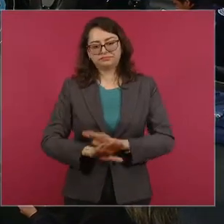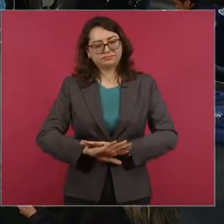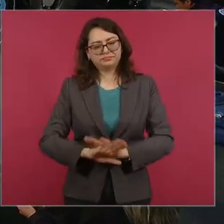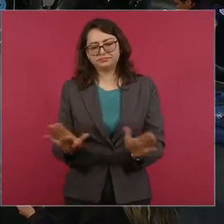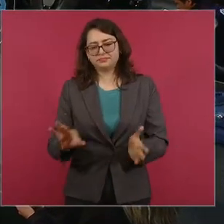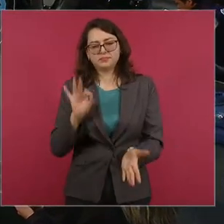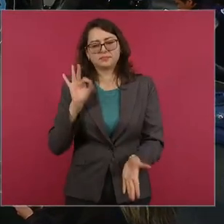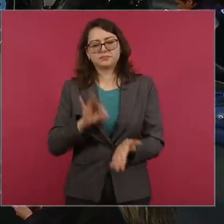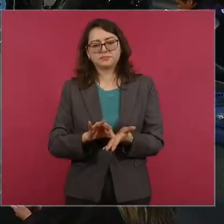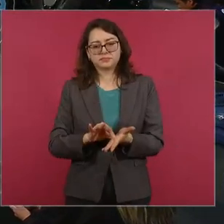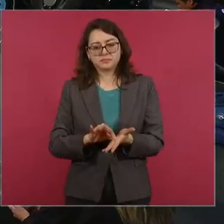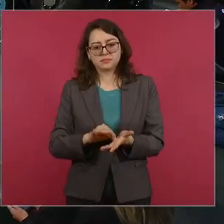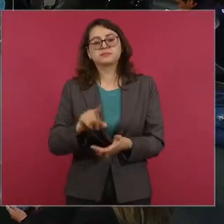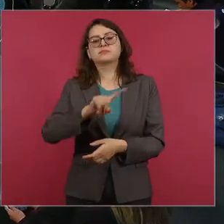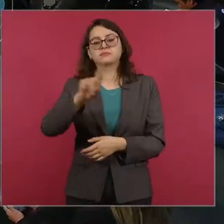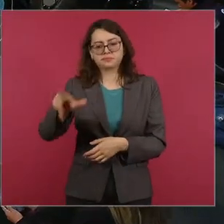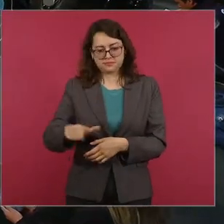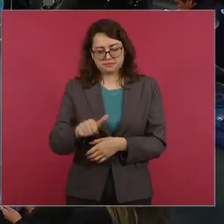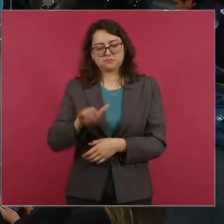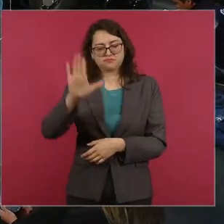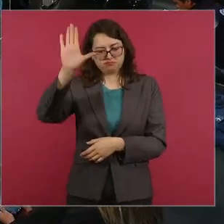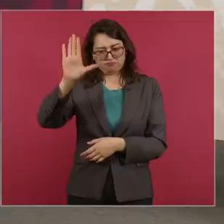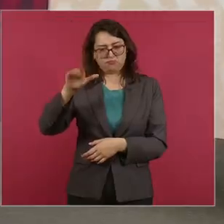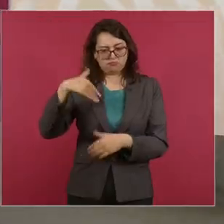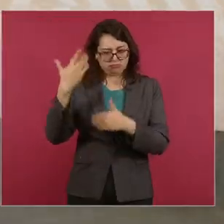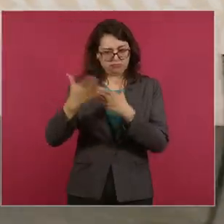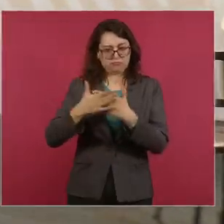deja que te toque ya vamos a hablar